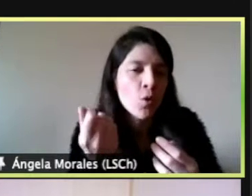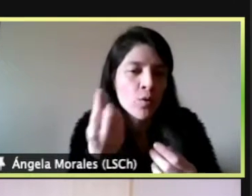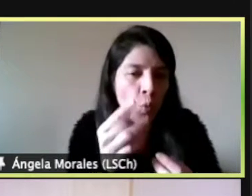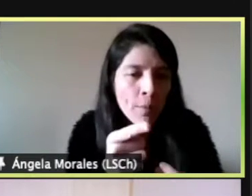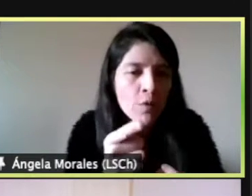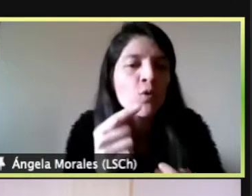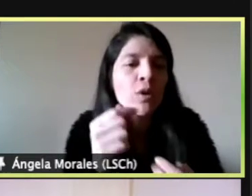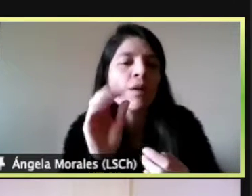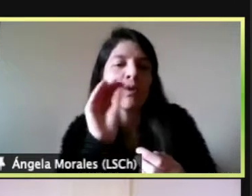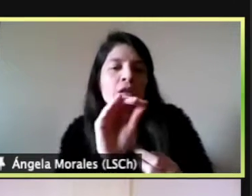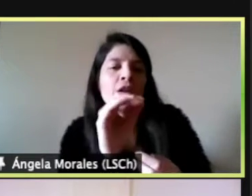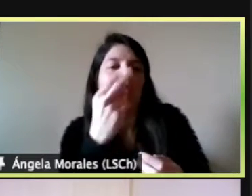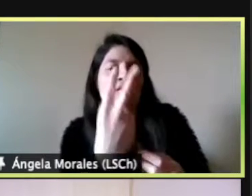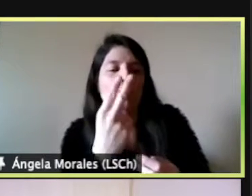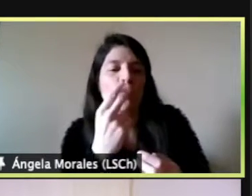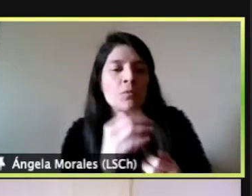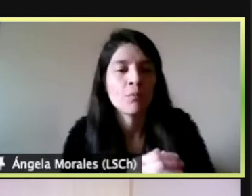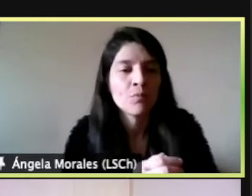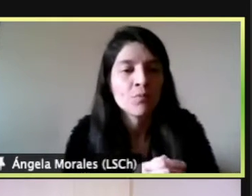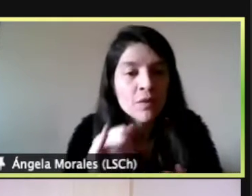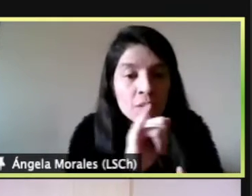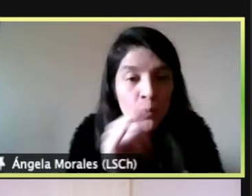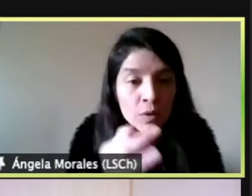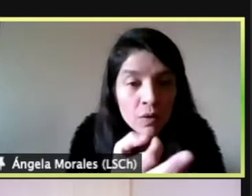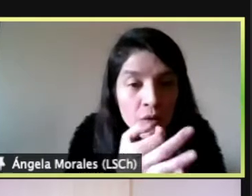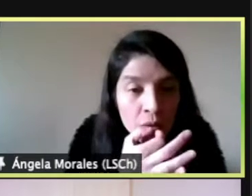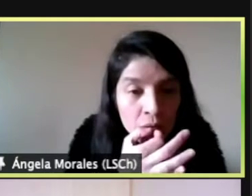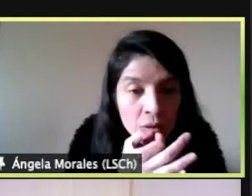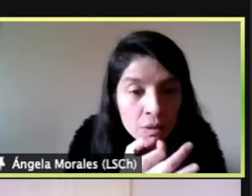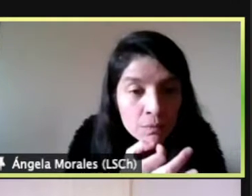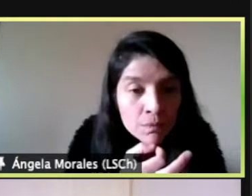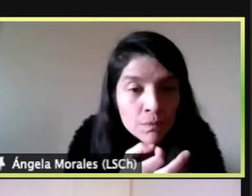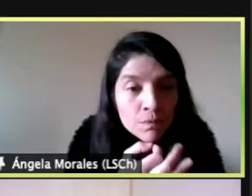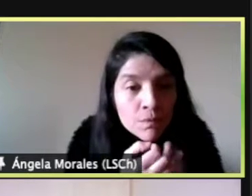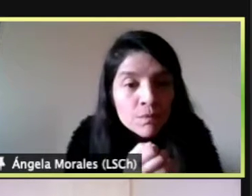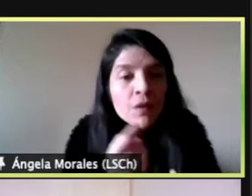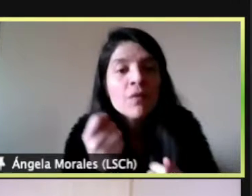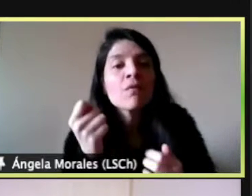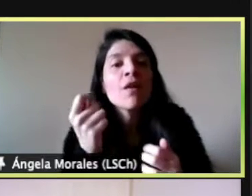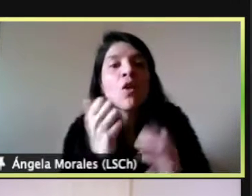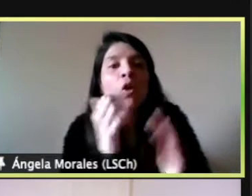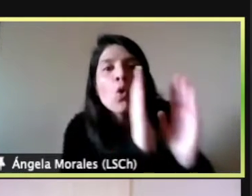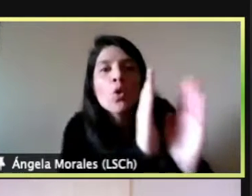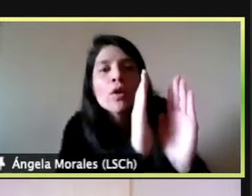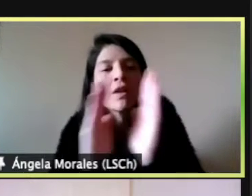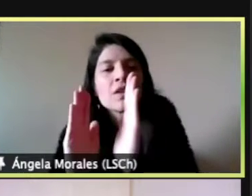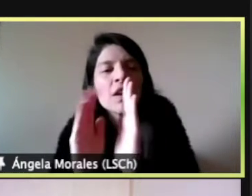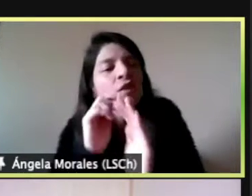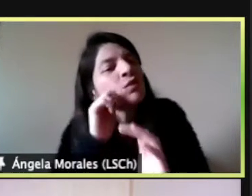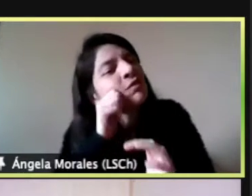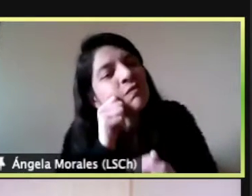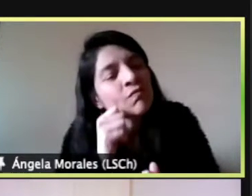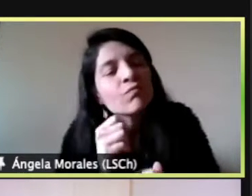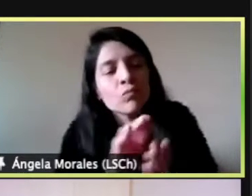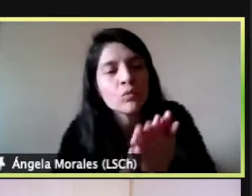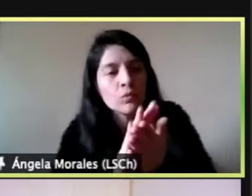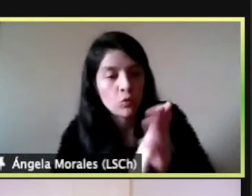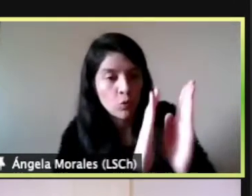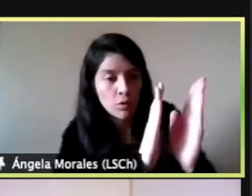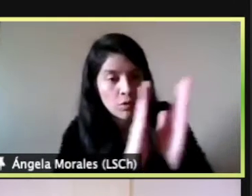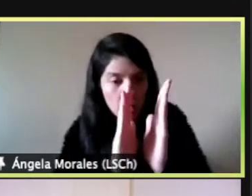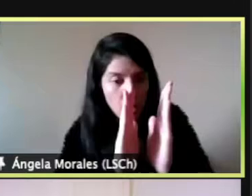decir este elemento que se llama ordenado. El valor ordenado lo único que me dice es que yo le tengo que indicar verdadero o